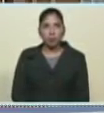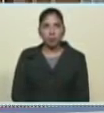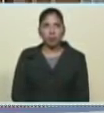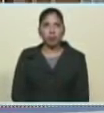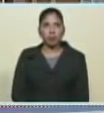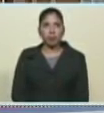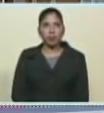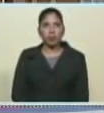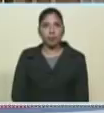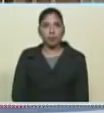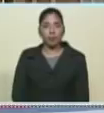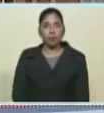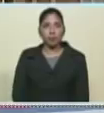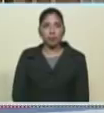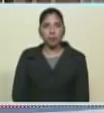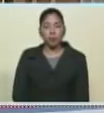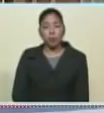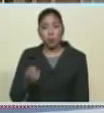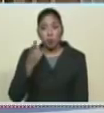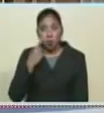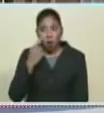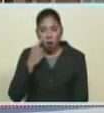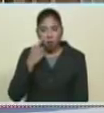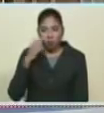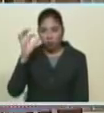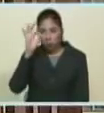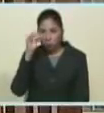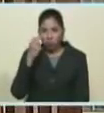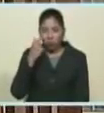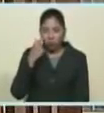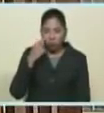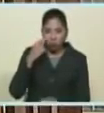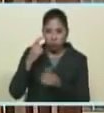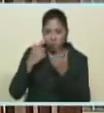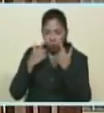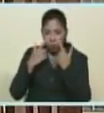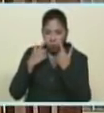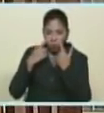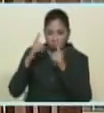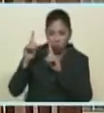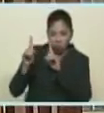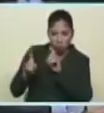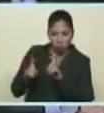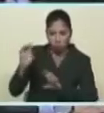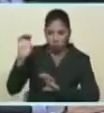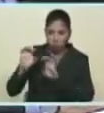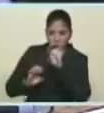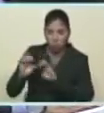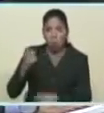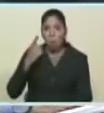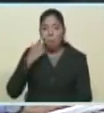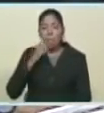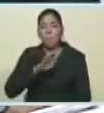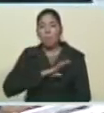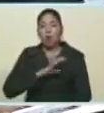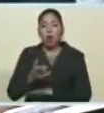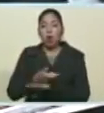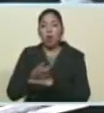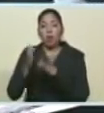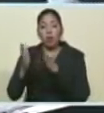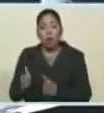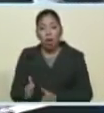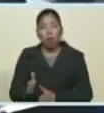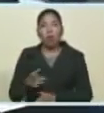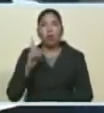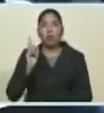engorda el ganado. El ojo del gobernador o la gobernadora permite que el proyecto se desarrolle. Es mucho